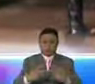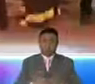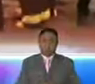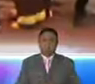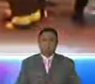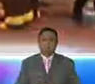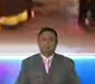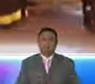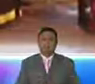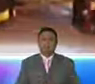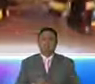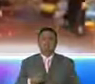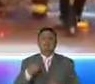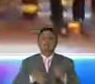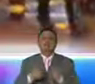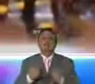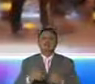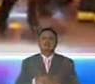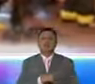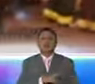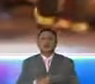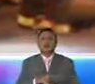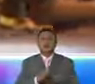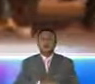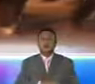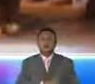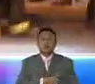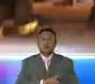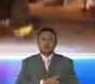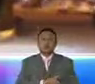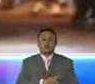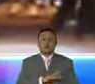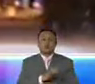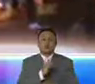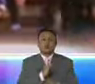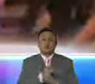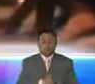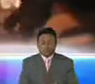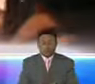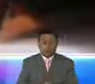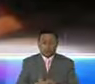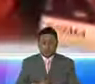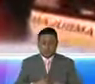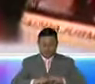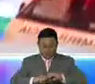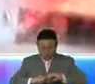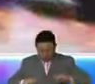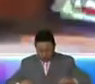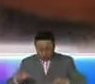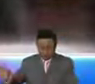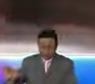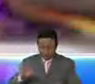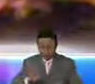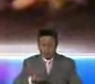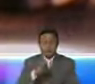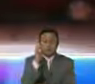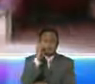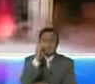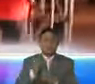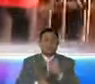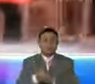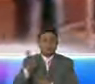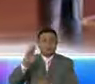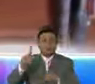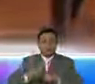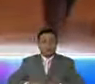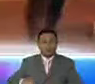avenidas. Los heridos fueron extraídos por paramédicos de la institución y estabilizados. Posteriormente, fueron